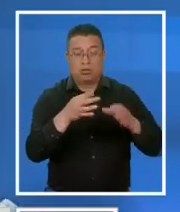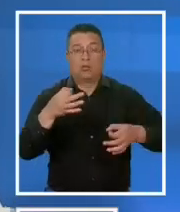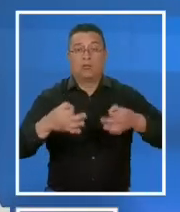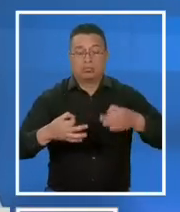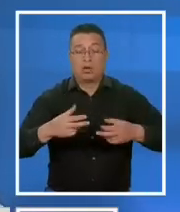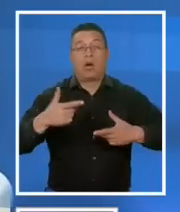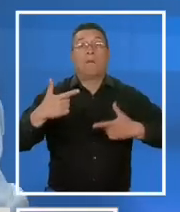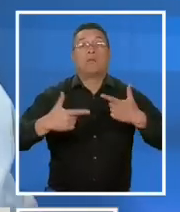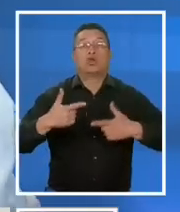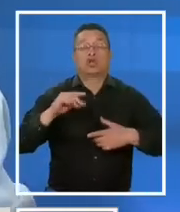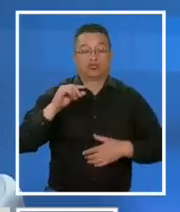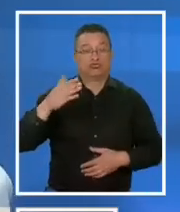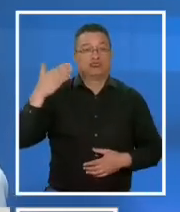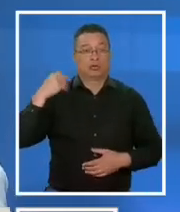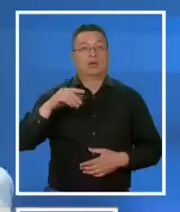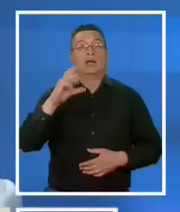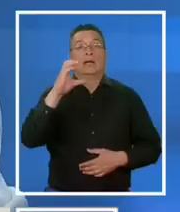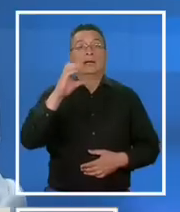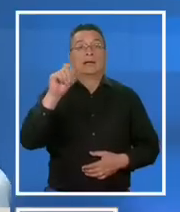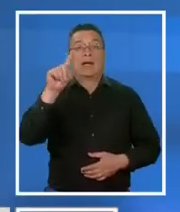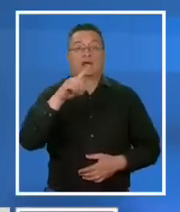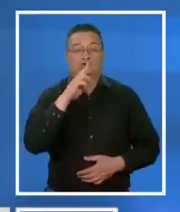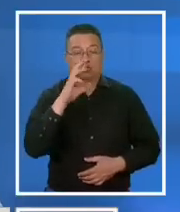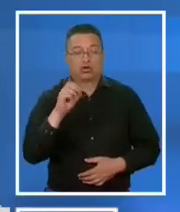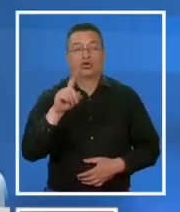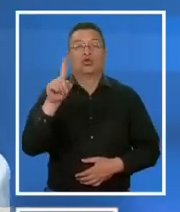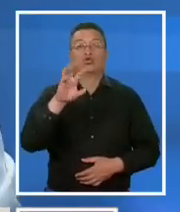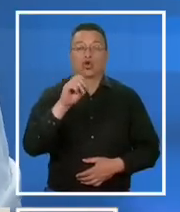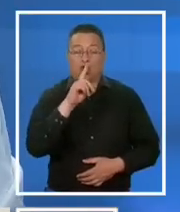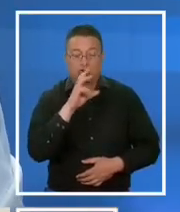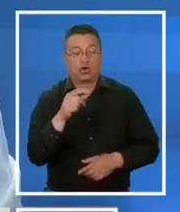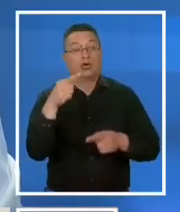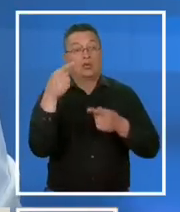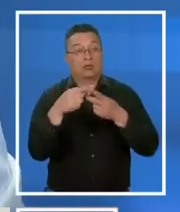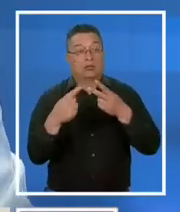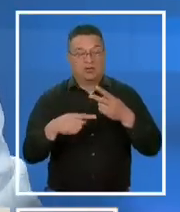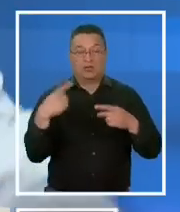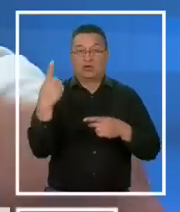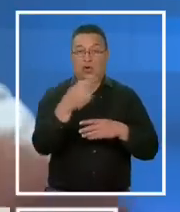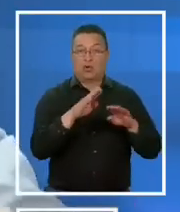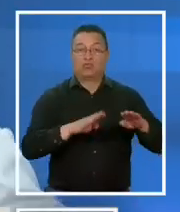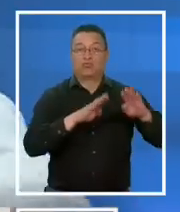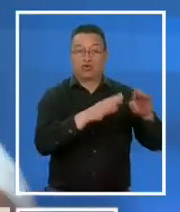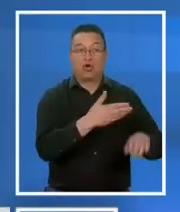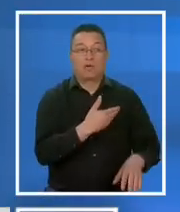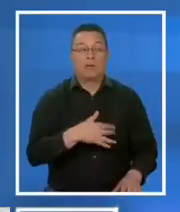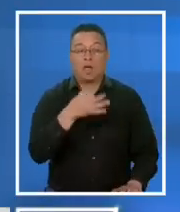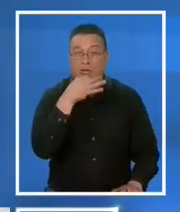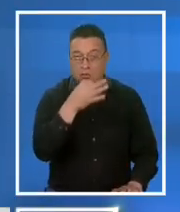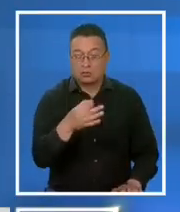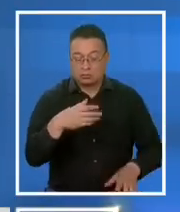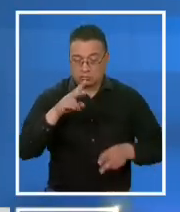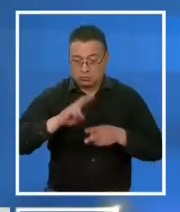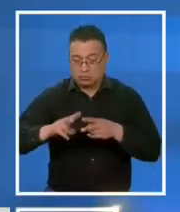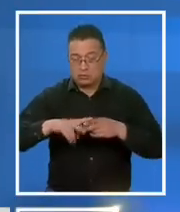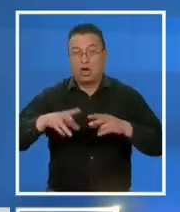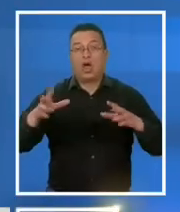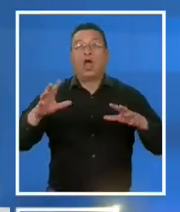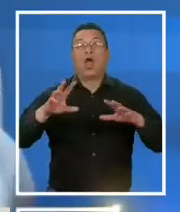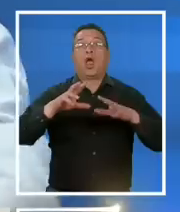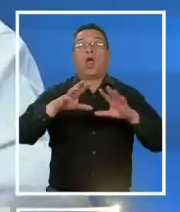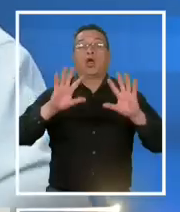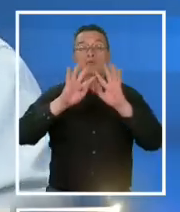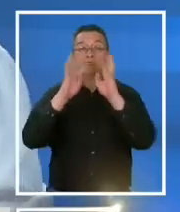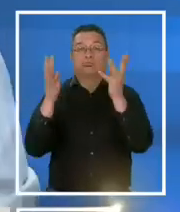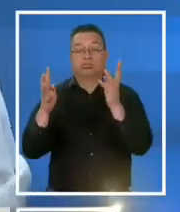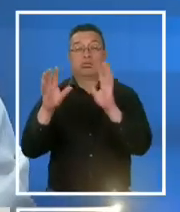política hace como cinco minutos acá Juan Luis Castro Raúl Soto varios personeros del oficialismo nos decían Hagamos una convención mixta Entonces